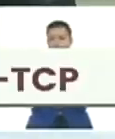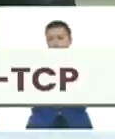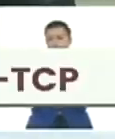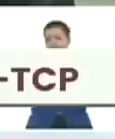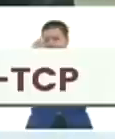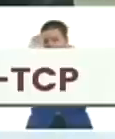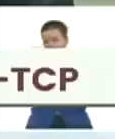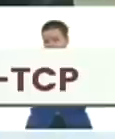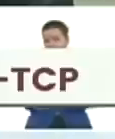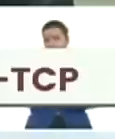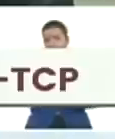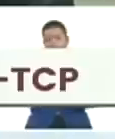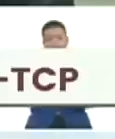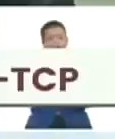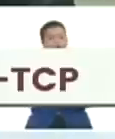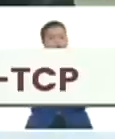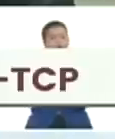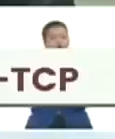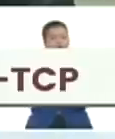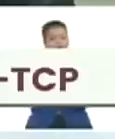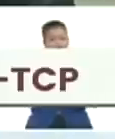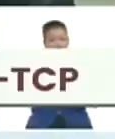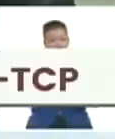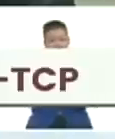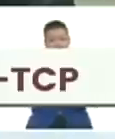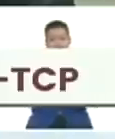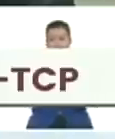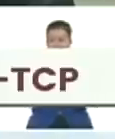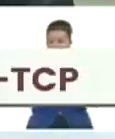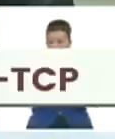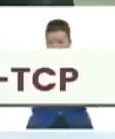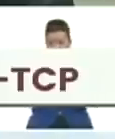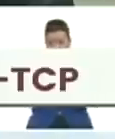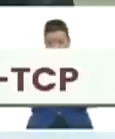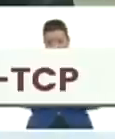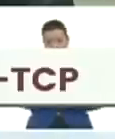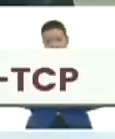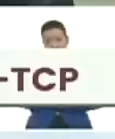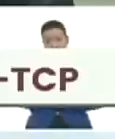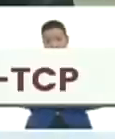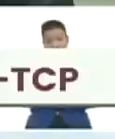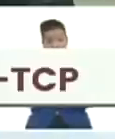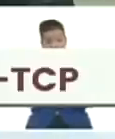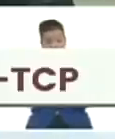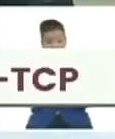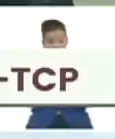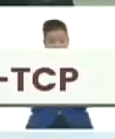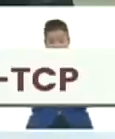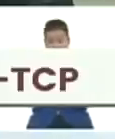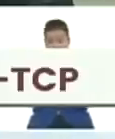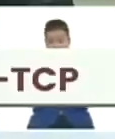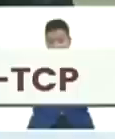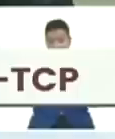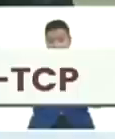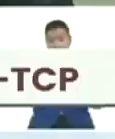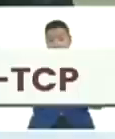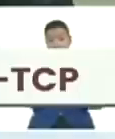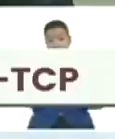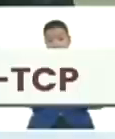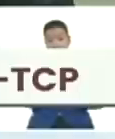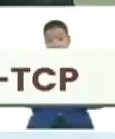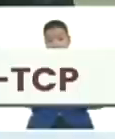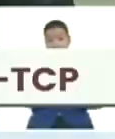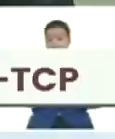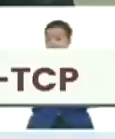dar muestra de nuestra unidad al mundo. Colegas, los desafíos